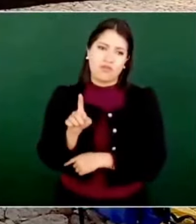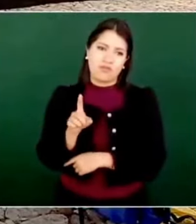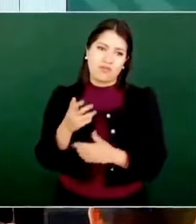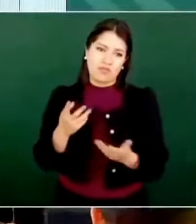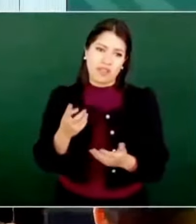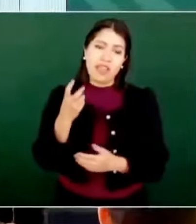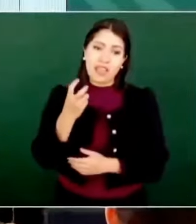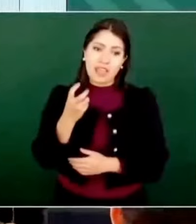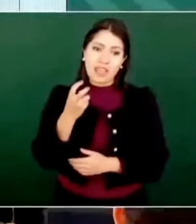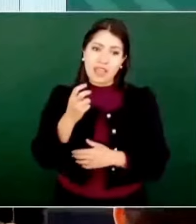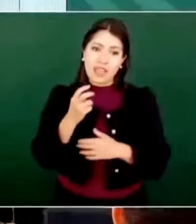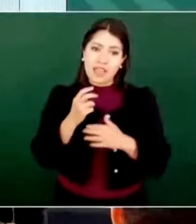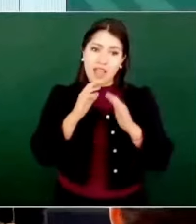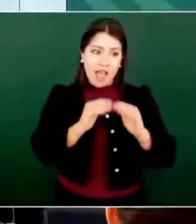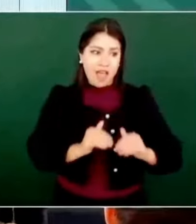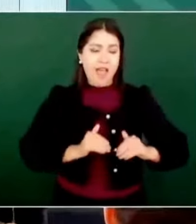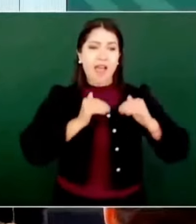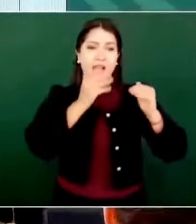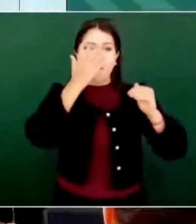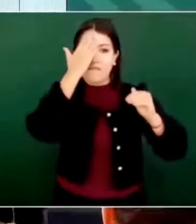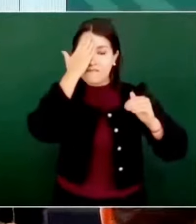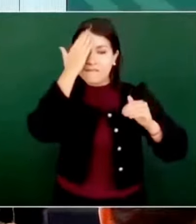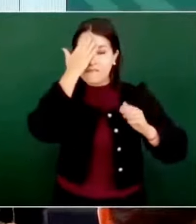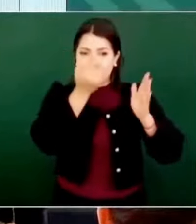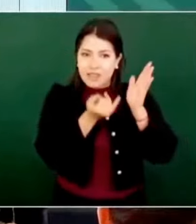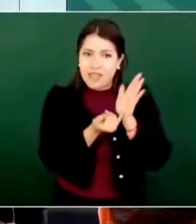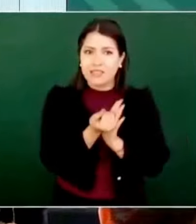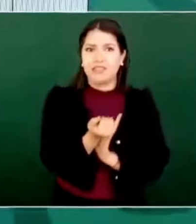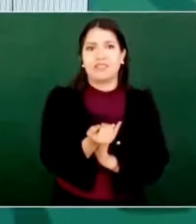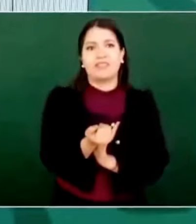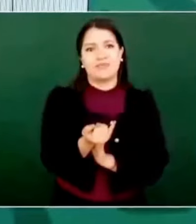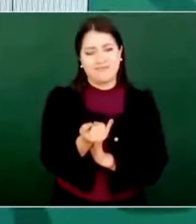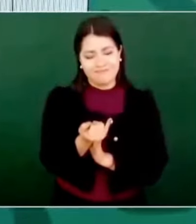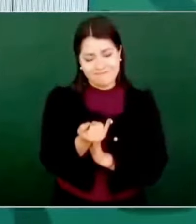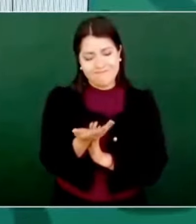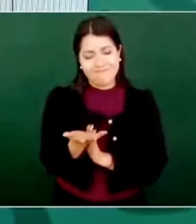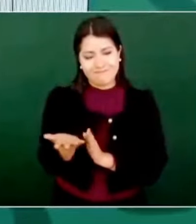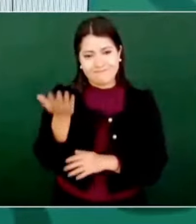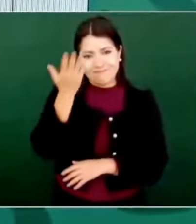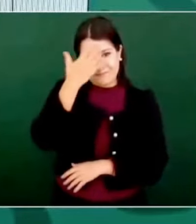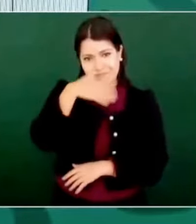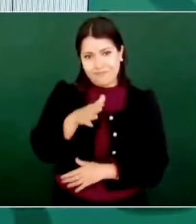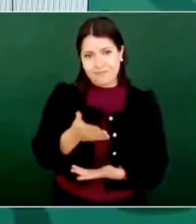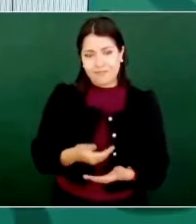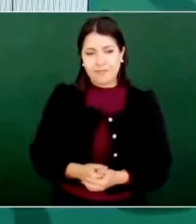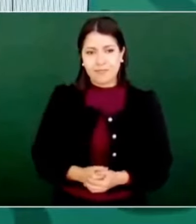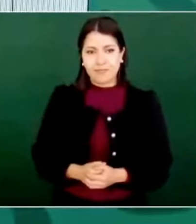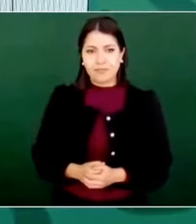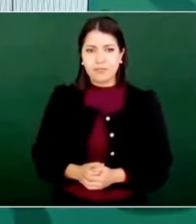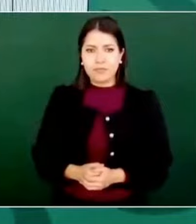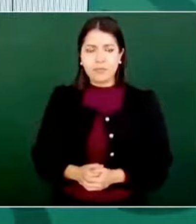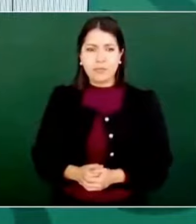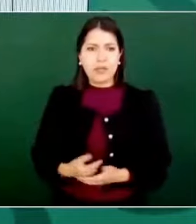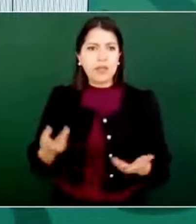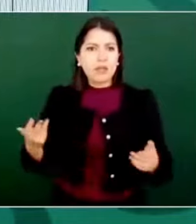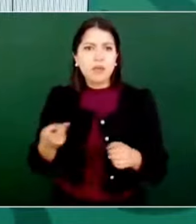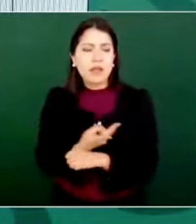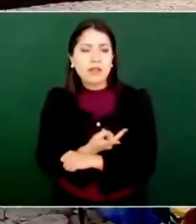decidirse arriba Bueno qué eh sucede se